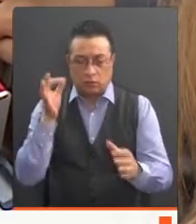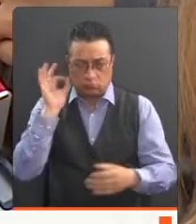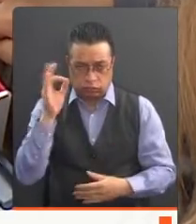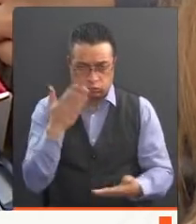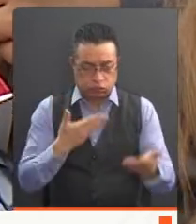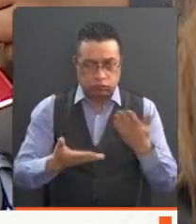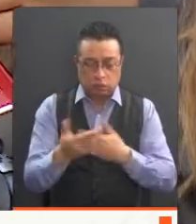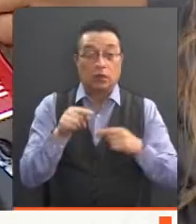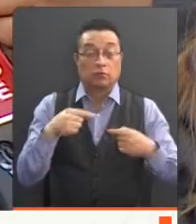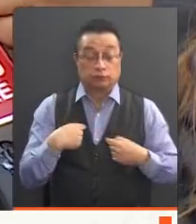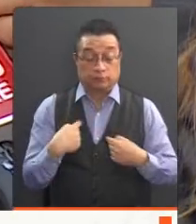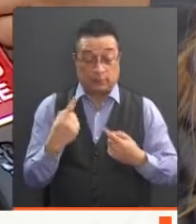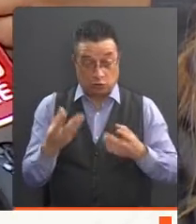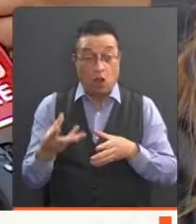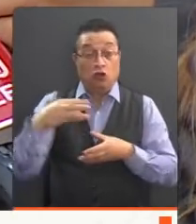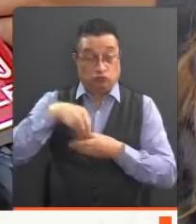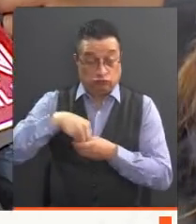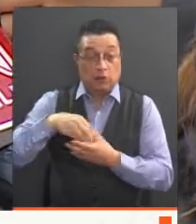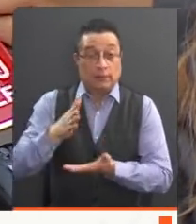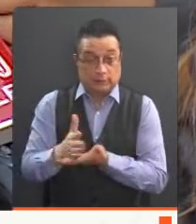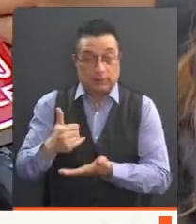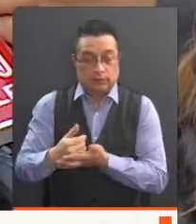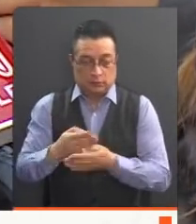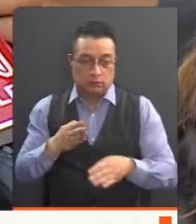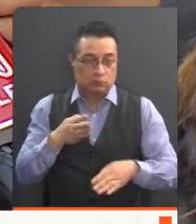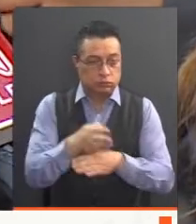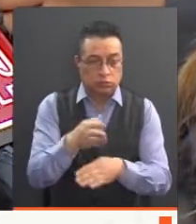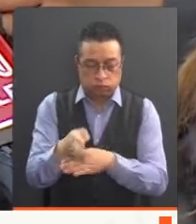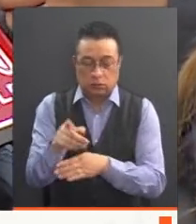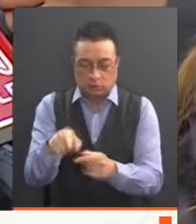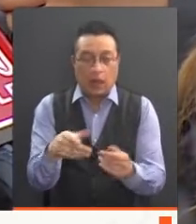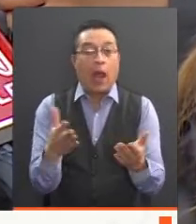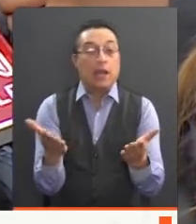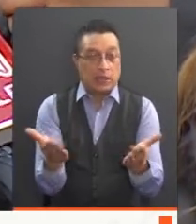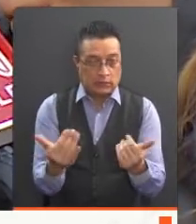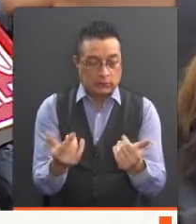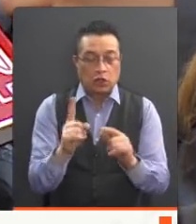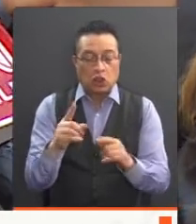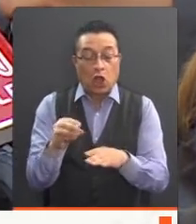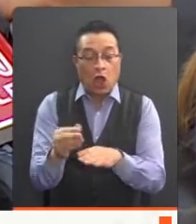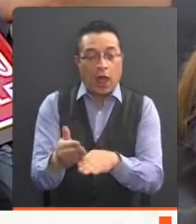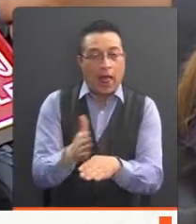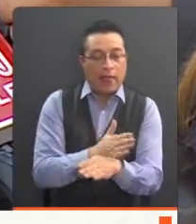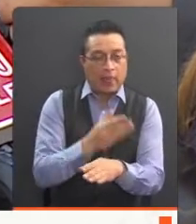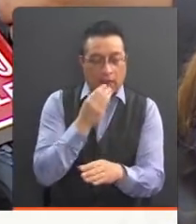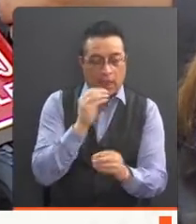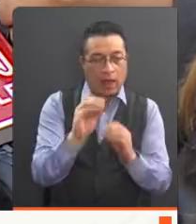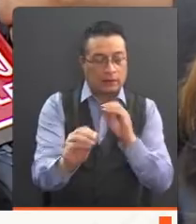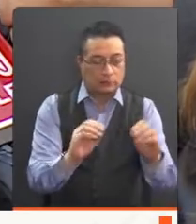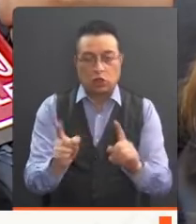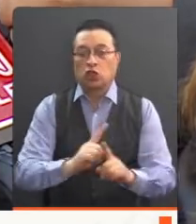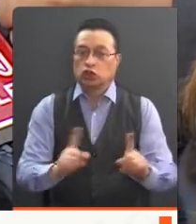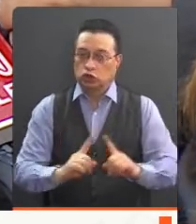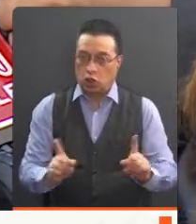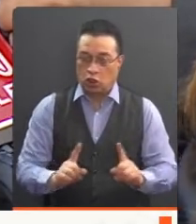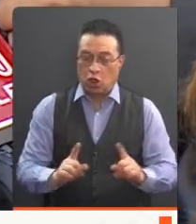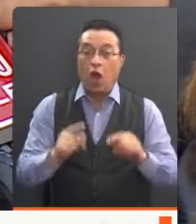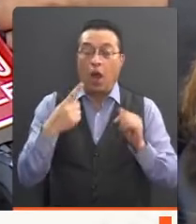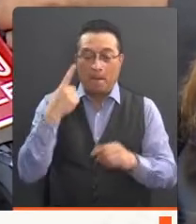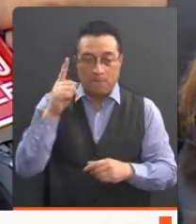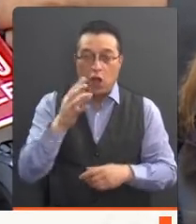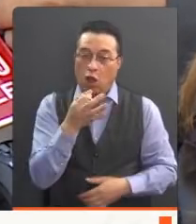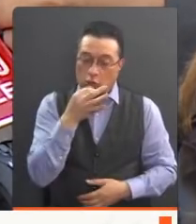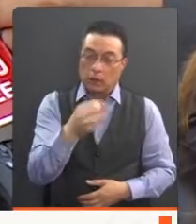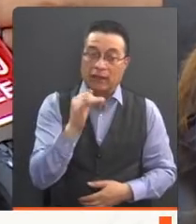de la estrategia del despliegue territorial requiere justamente no adelantar alguno de los hechos, pero las recomendaciones